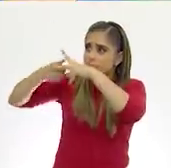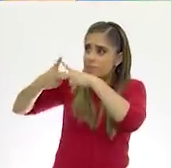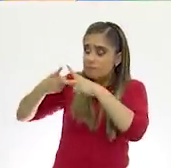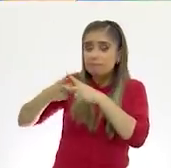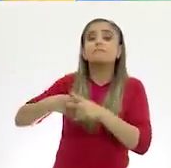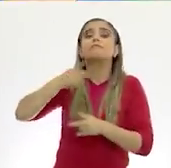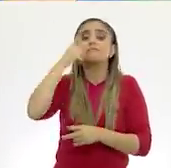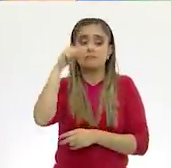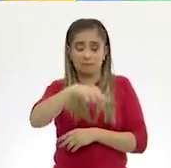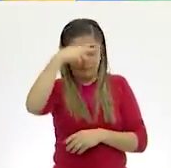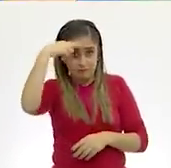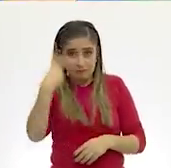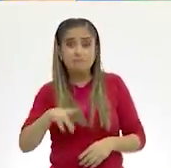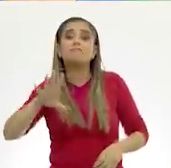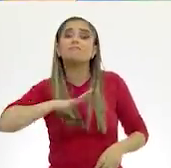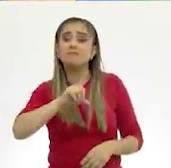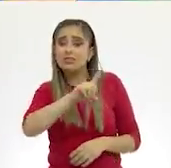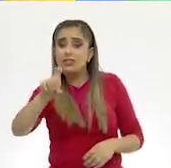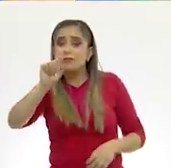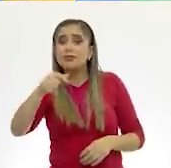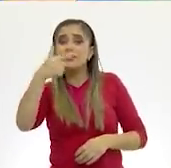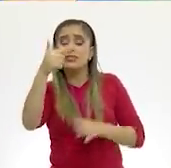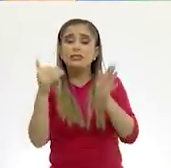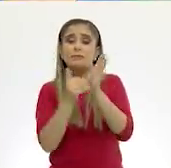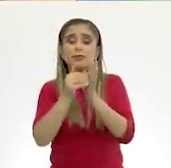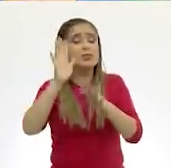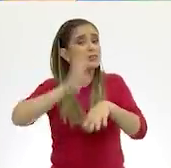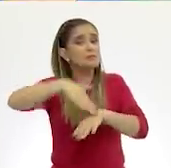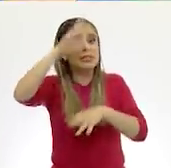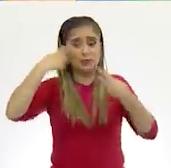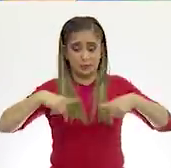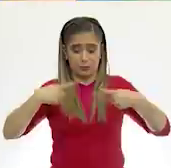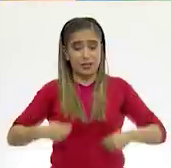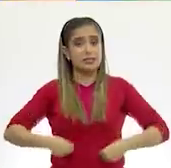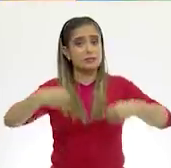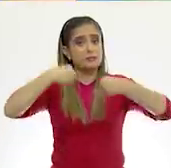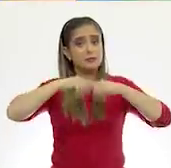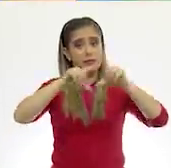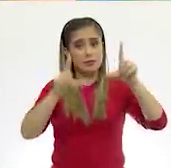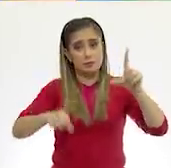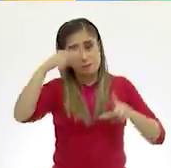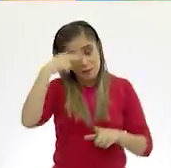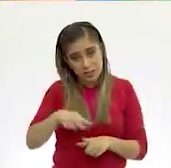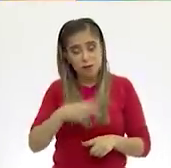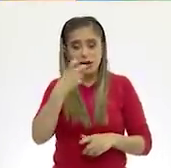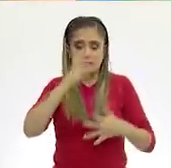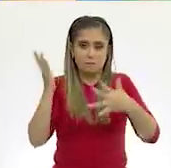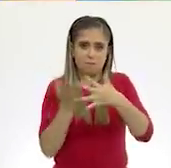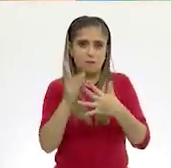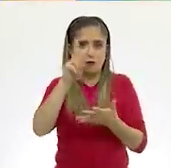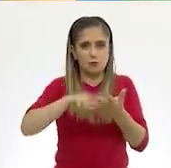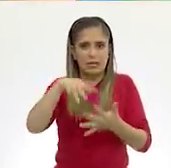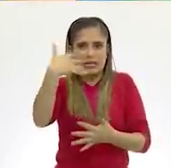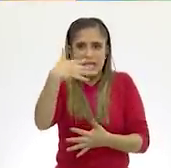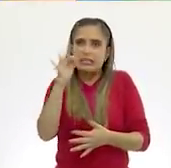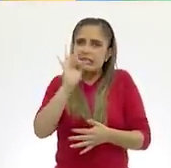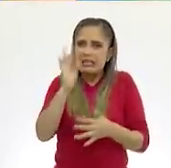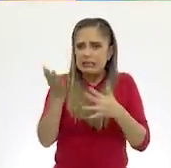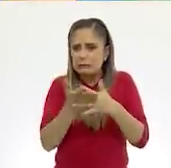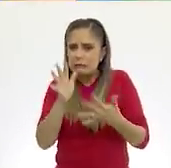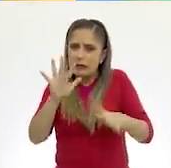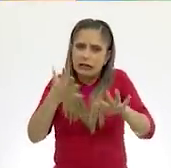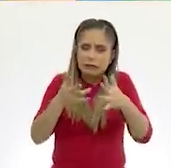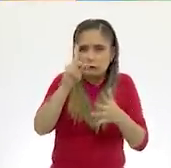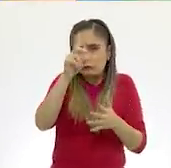de 127 millones. Pero esperemos a que la institución encargada aquí en México